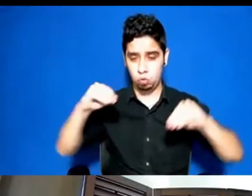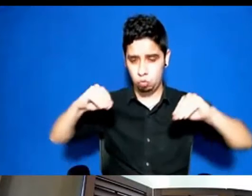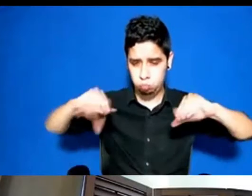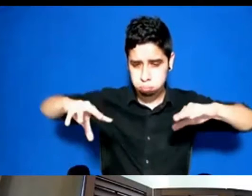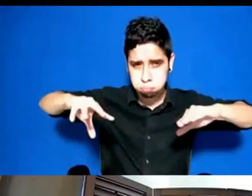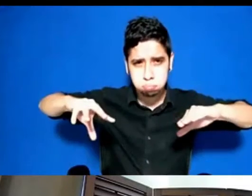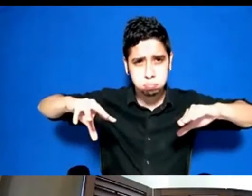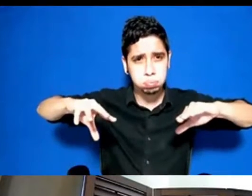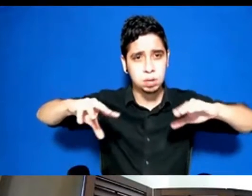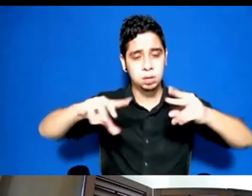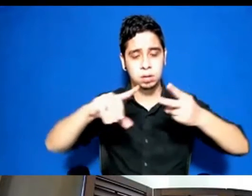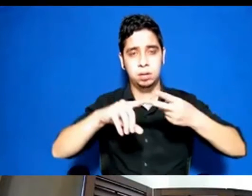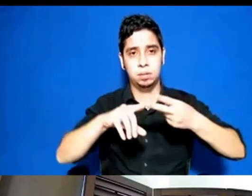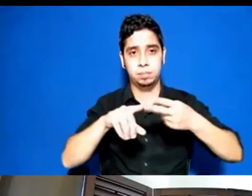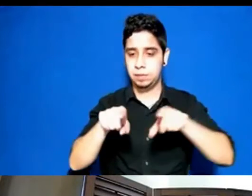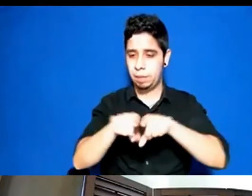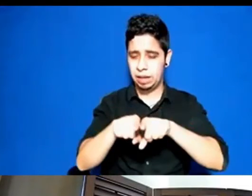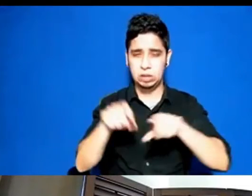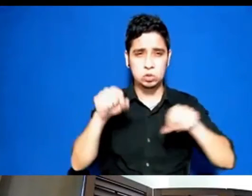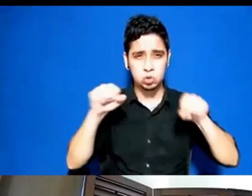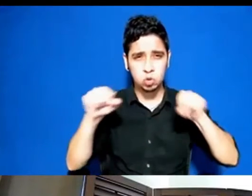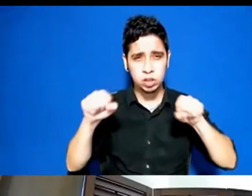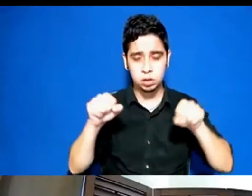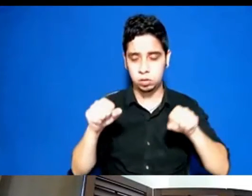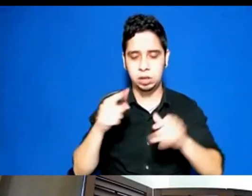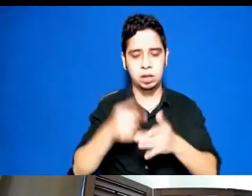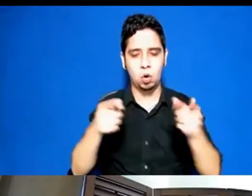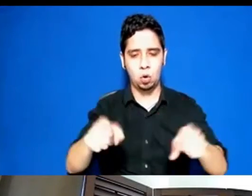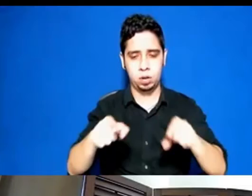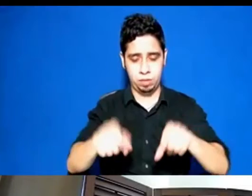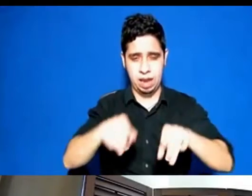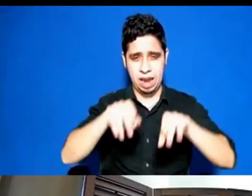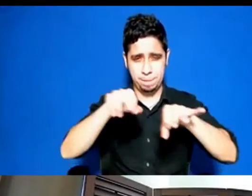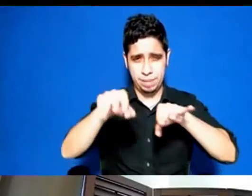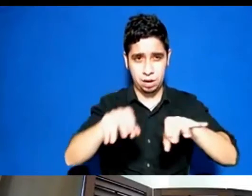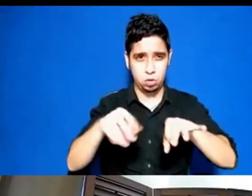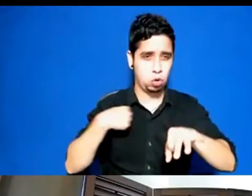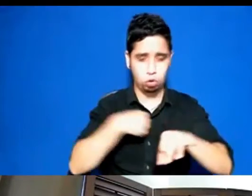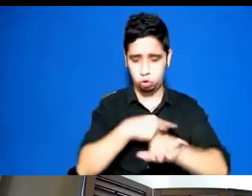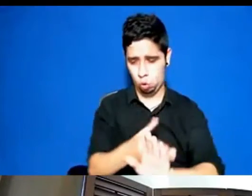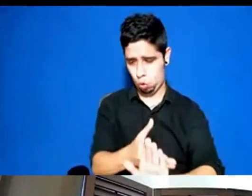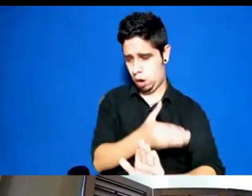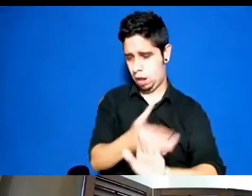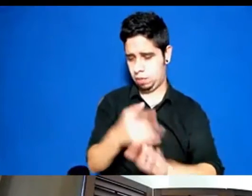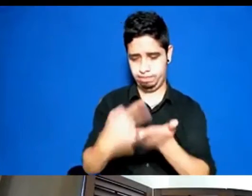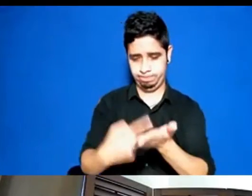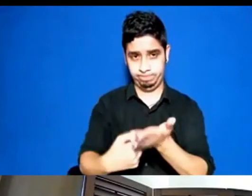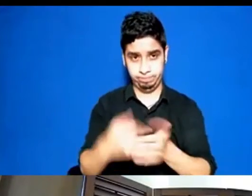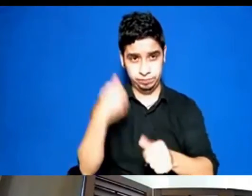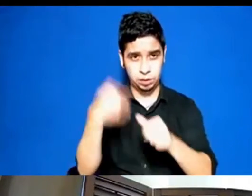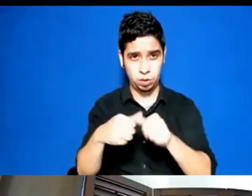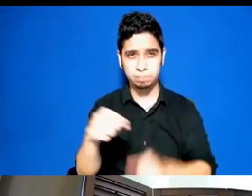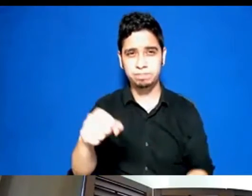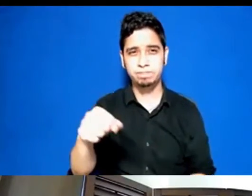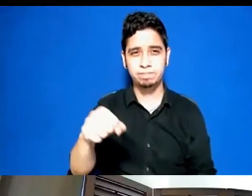la cuestión del sonido. O sea, ¿qué es lo que ocurre? Vamos a explicarlo aquí. Nosotros hablamos esto la vez pasada, ¿se acuerdan? Sí, porque ella